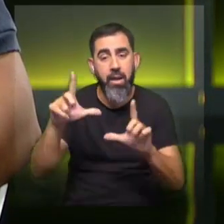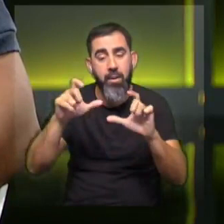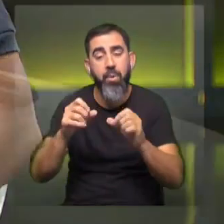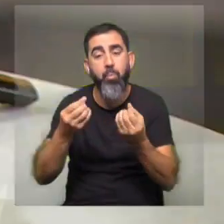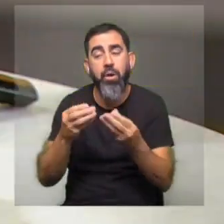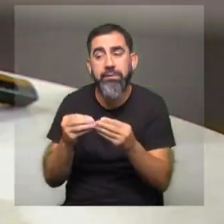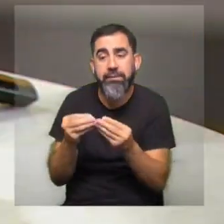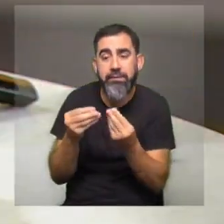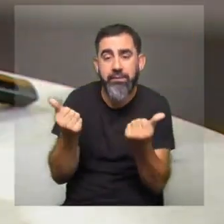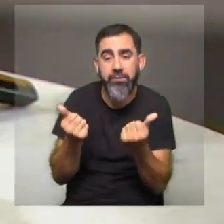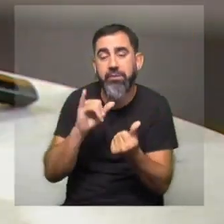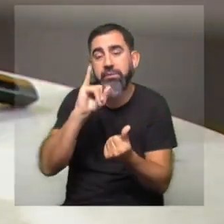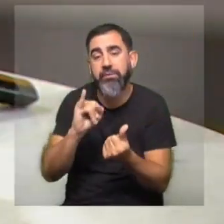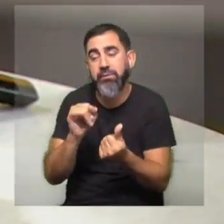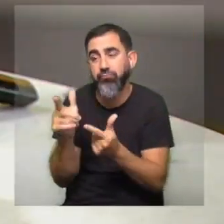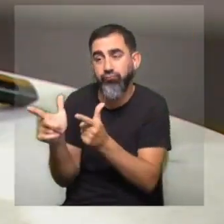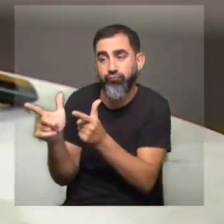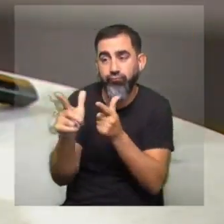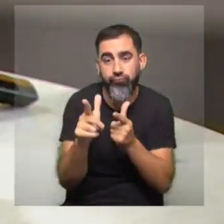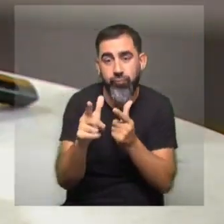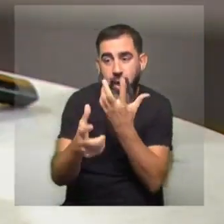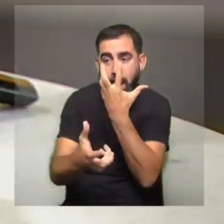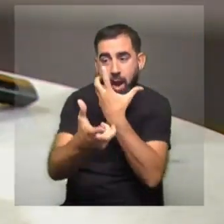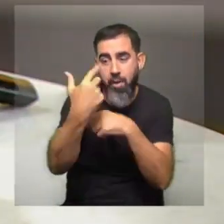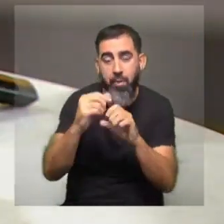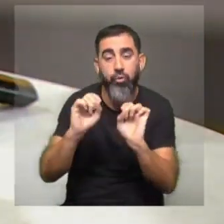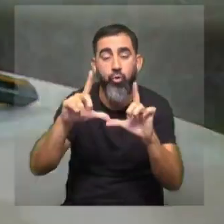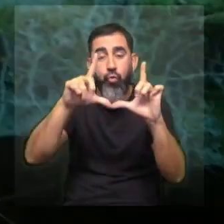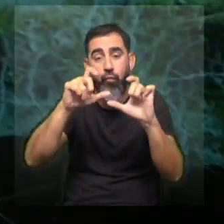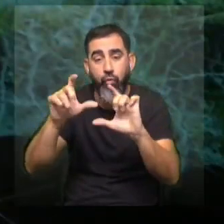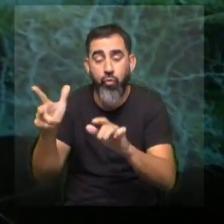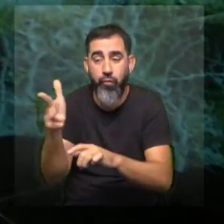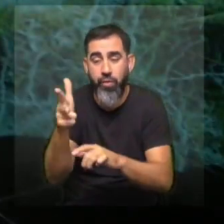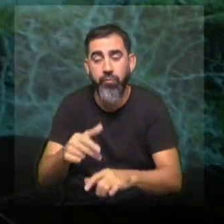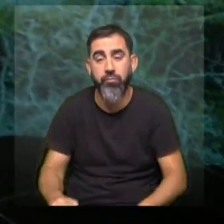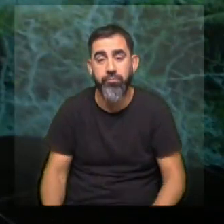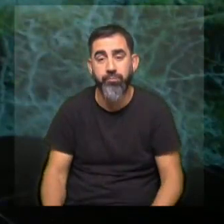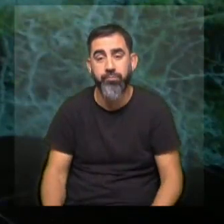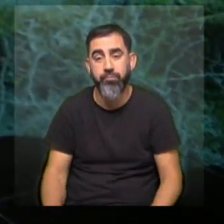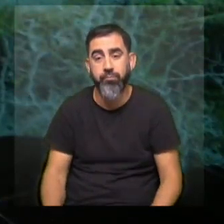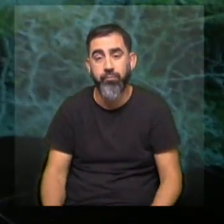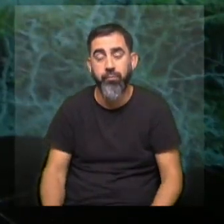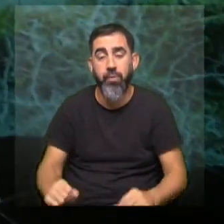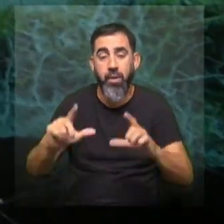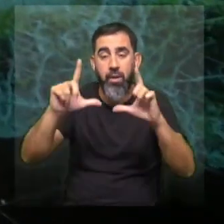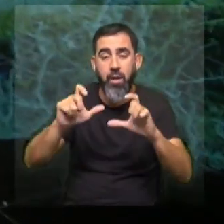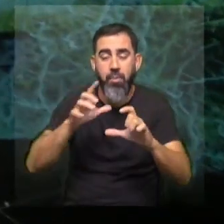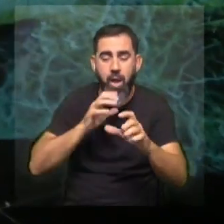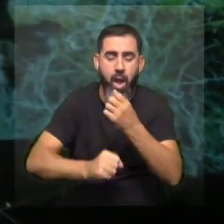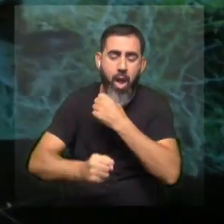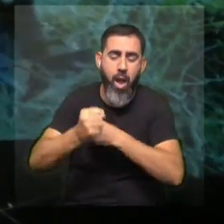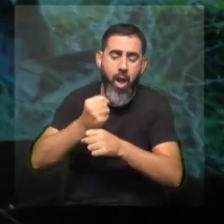sensor que si fuera cacería, cazarían al animal. En este caso lo capturan en imagen. Claro, las cámaras vienen de hace muchísimos